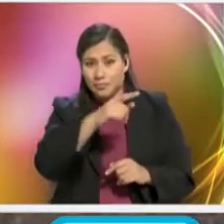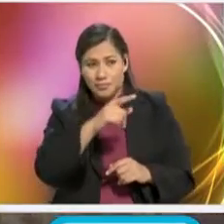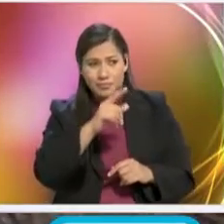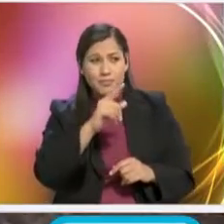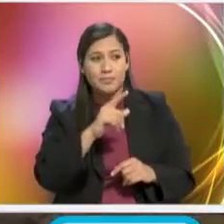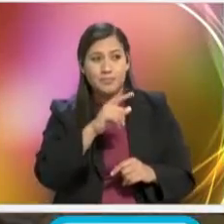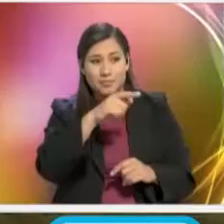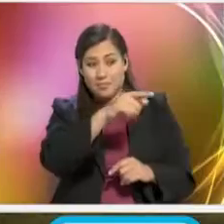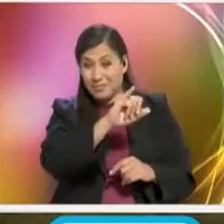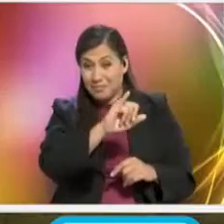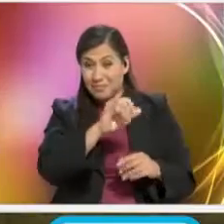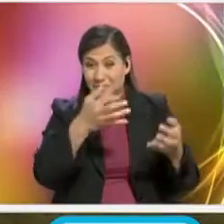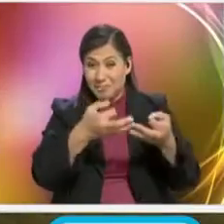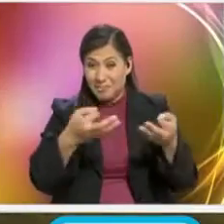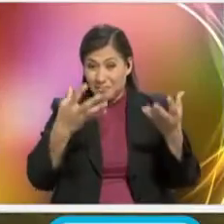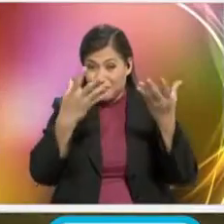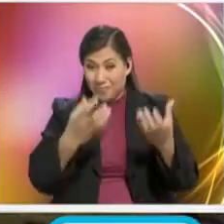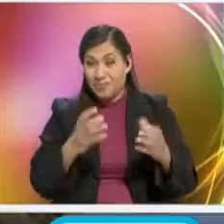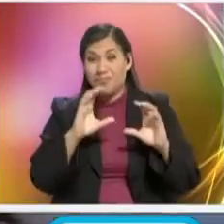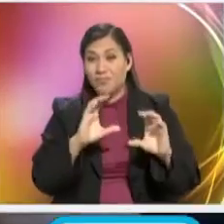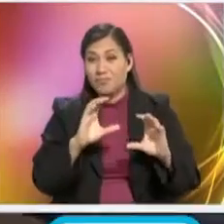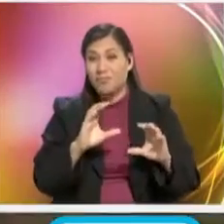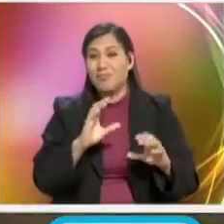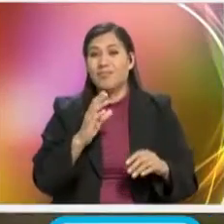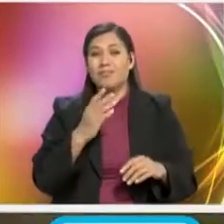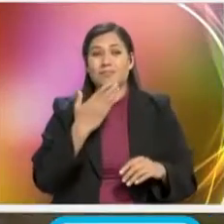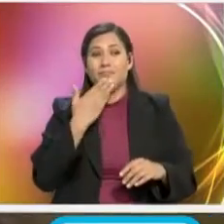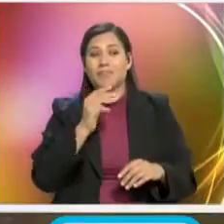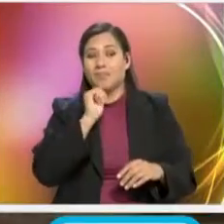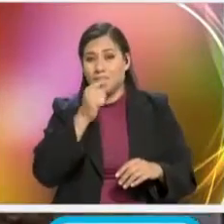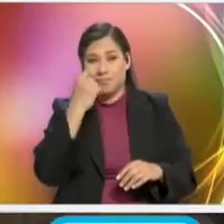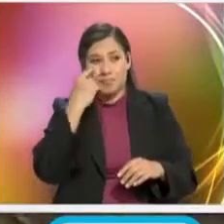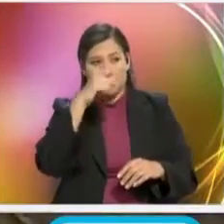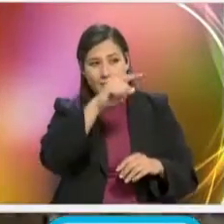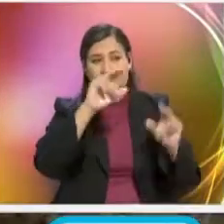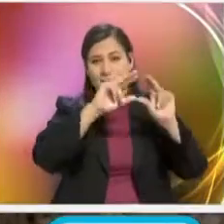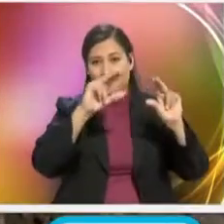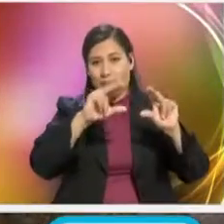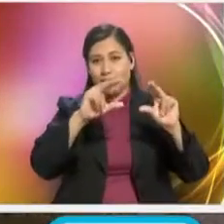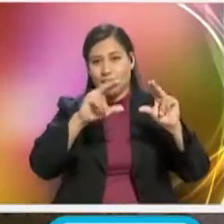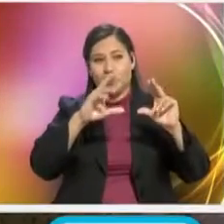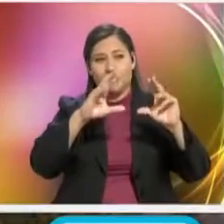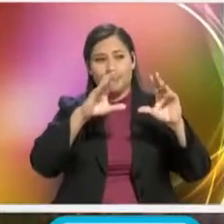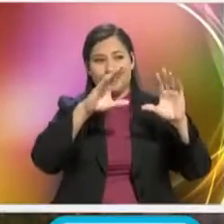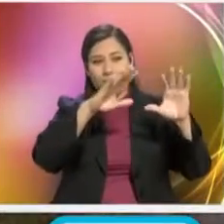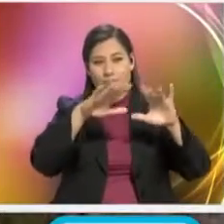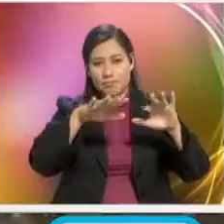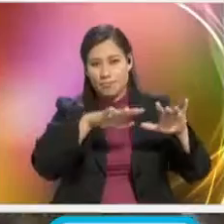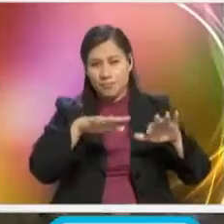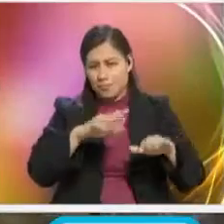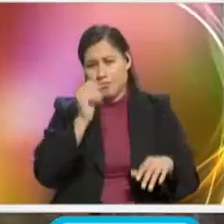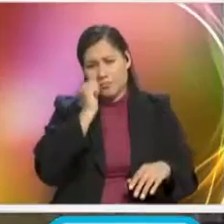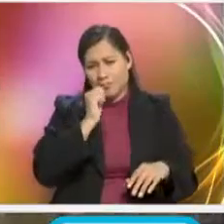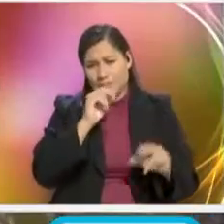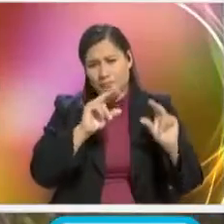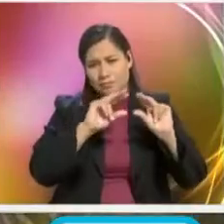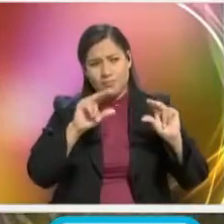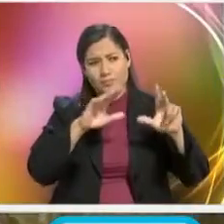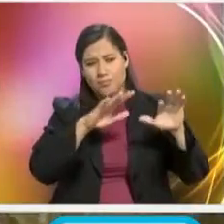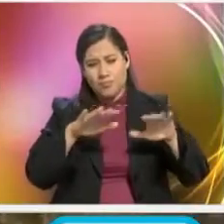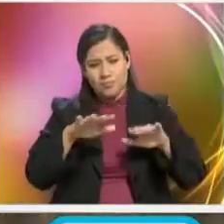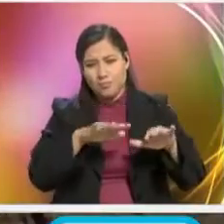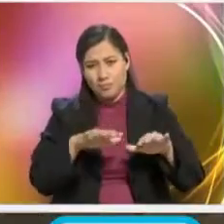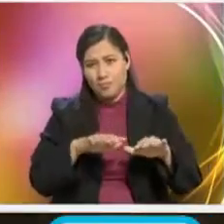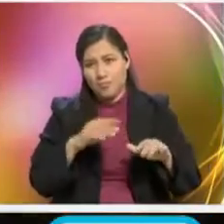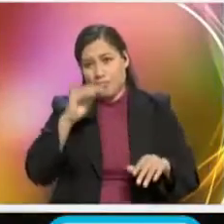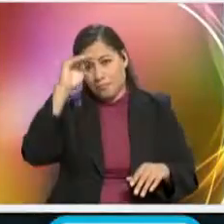no cuidamos el medio ambiente. Exactamente, ¿No? bueno, pues sí, entre otras cosas. Mira, los glaciares se van a derretir de todas formas, tarde o temprano,